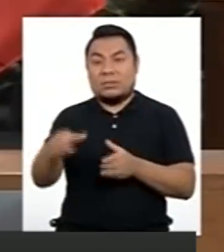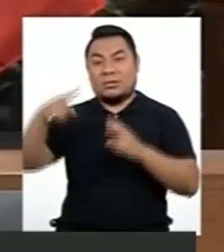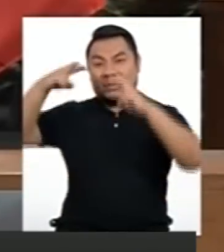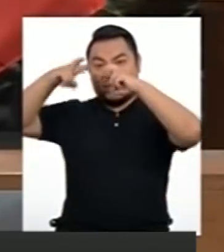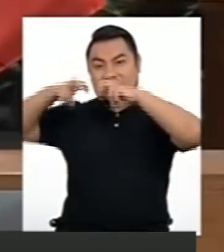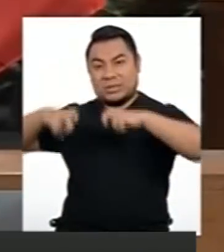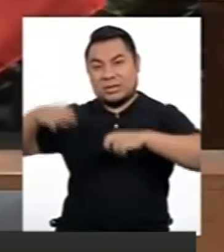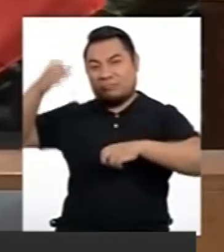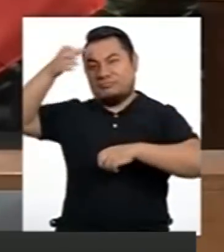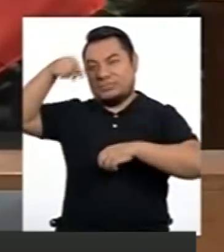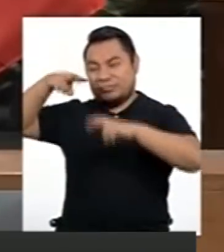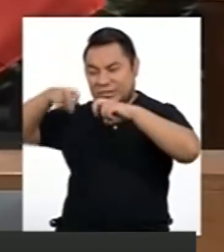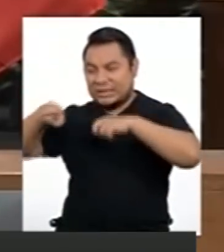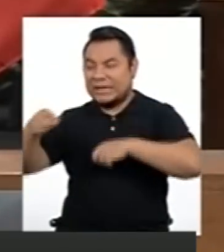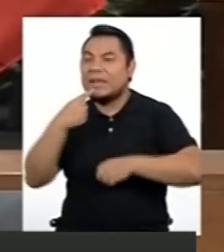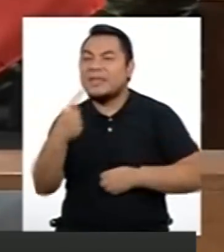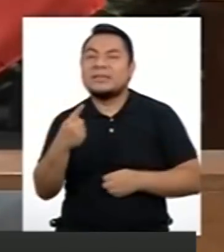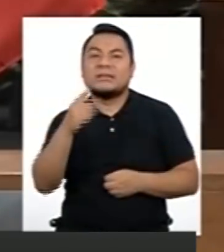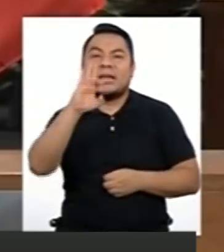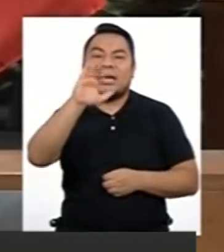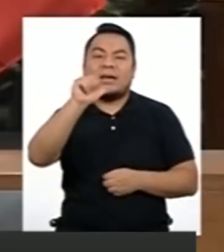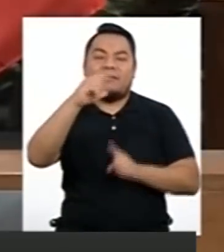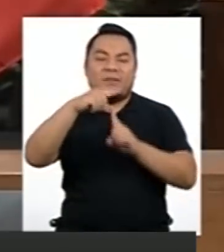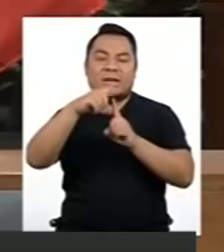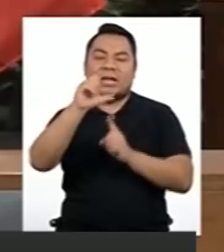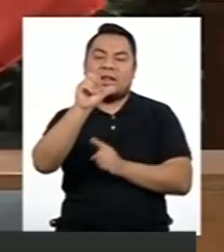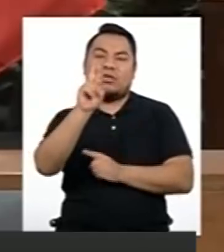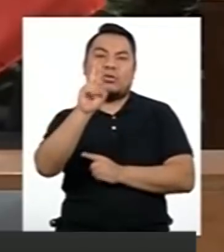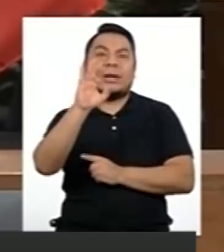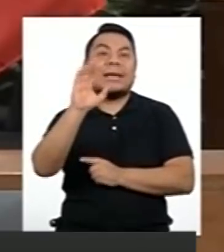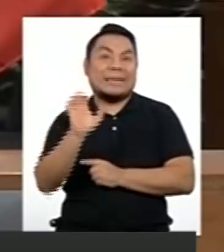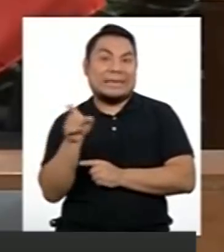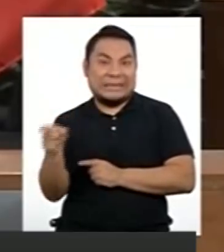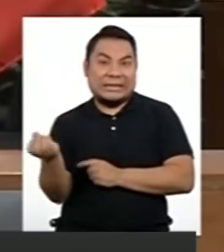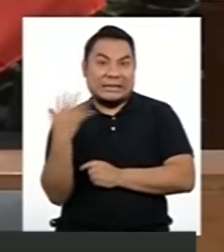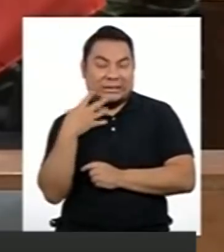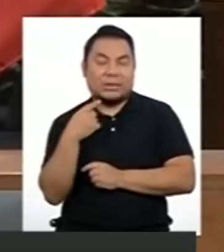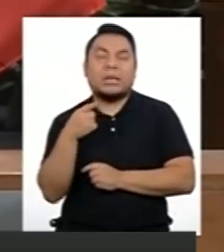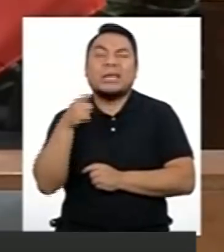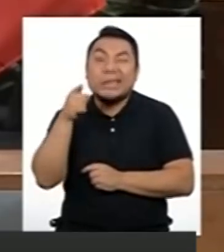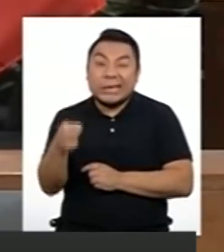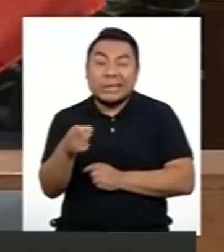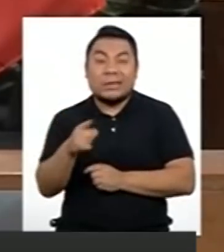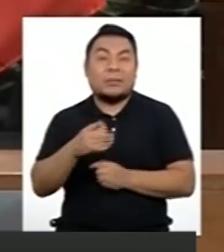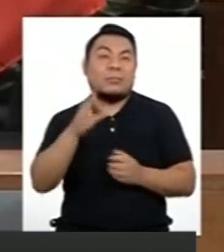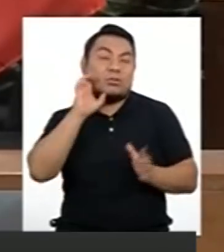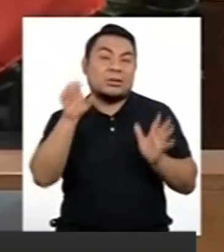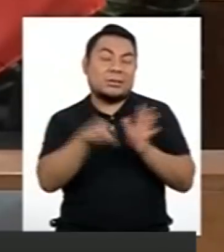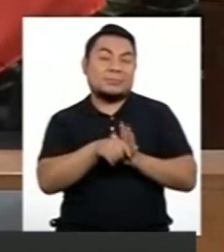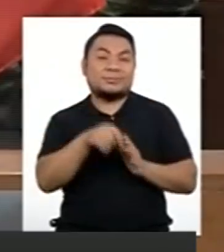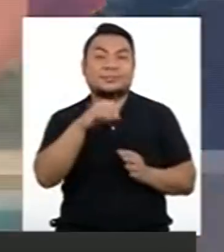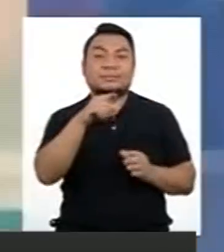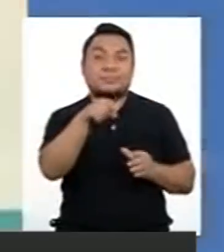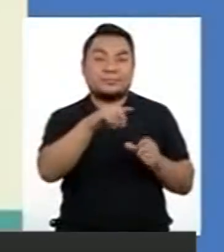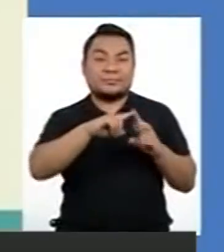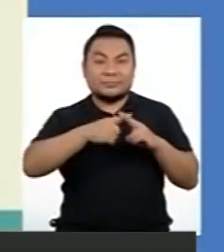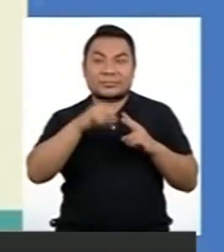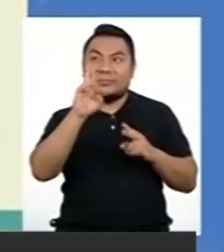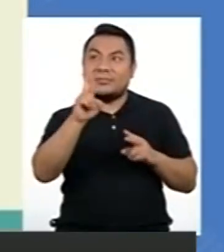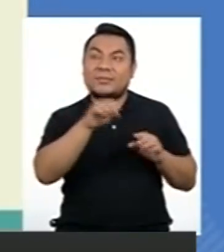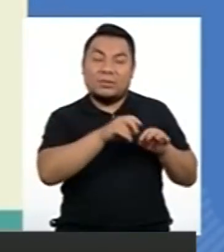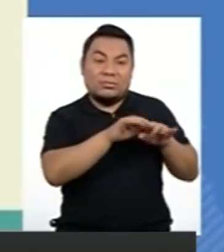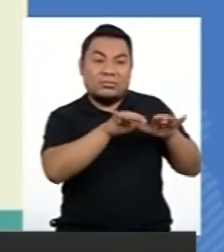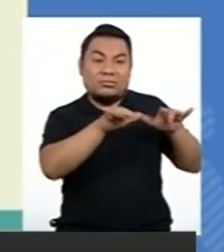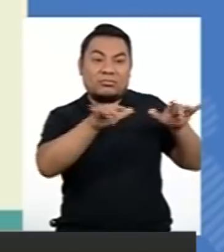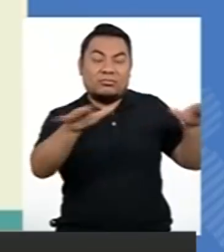factor R, el factor R. El contagio Si el factor R es 1, quiere decir que cada